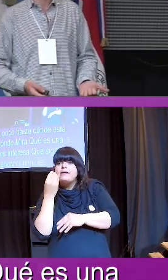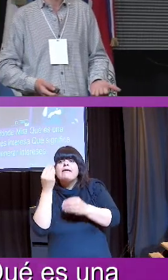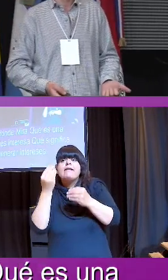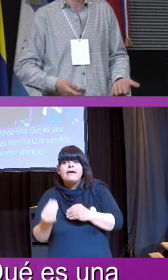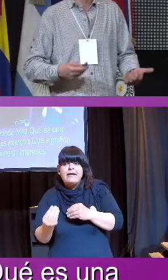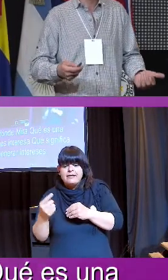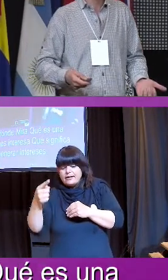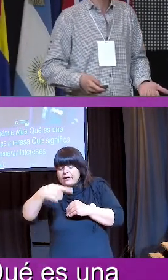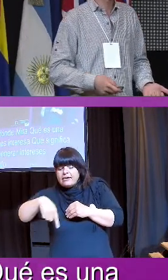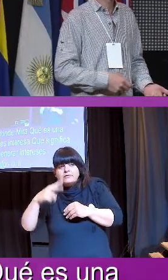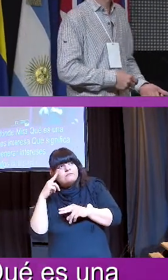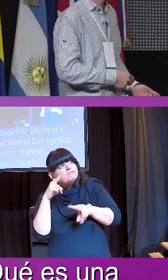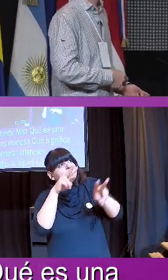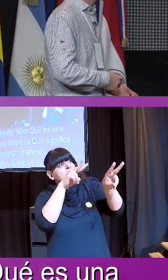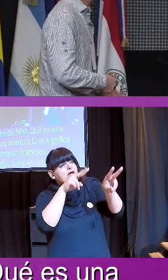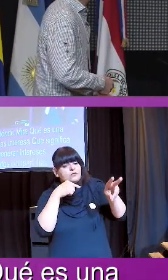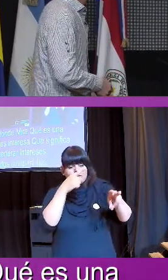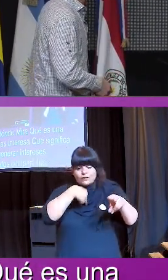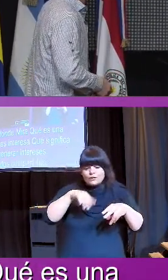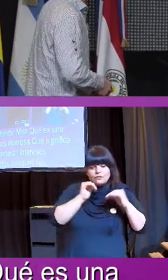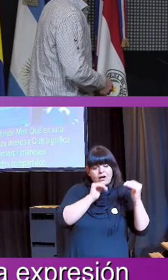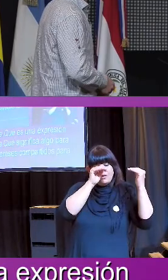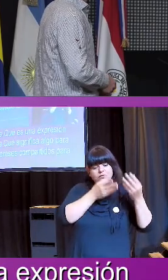generar significados compartidos.